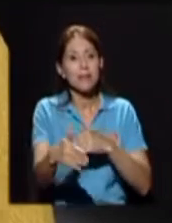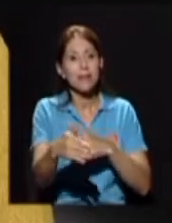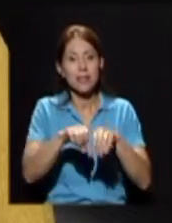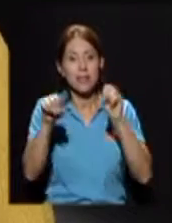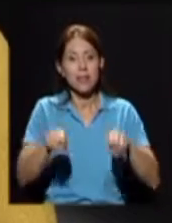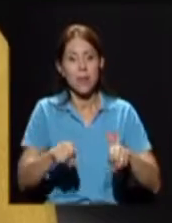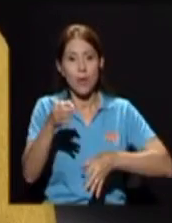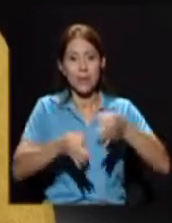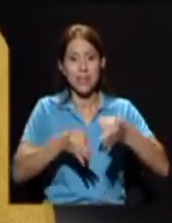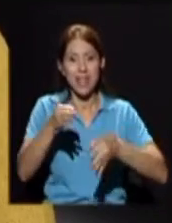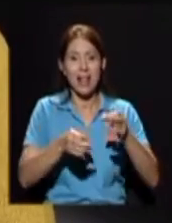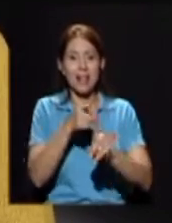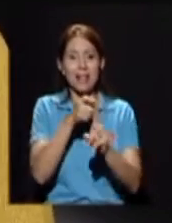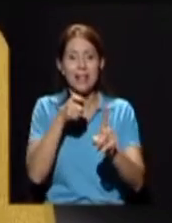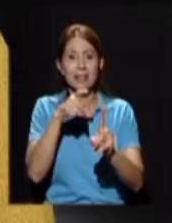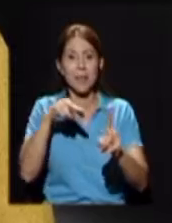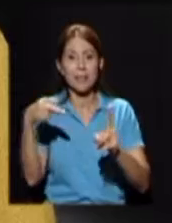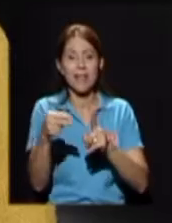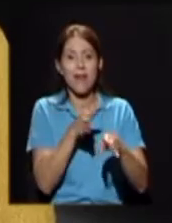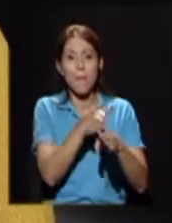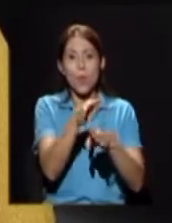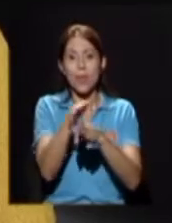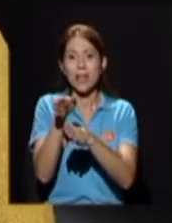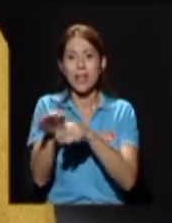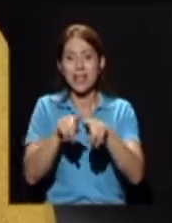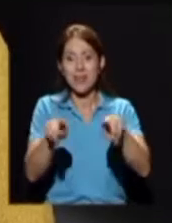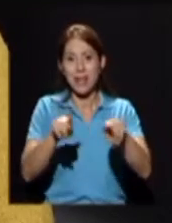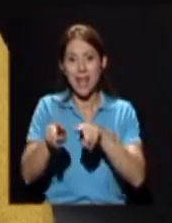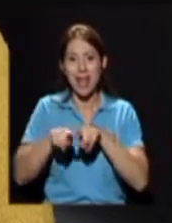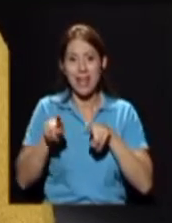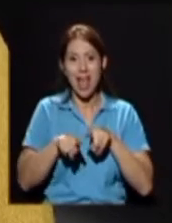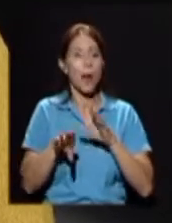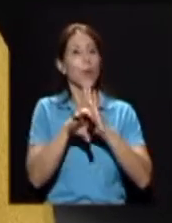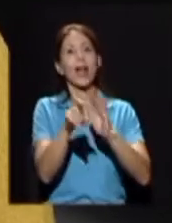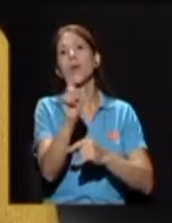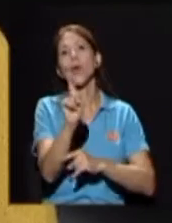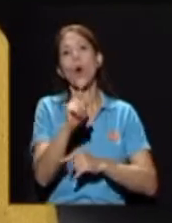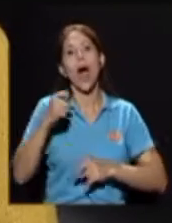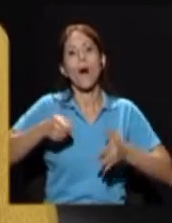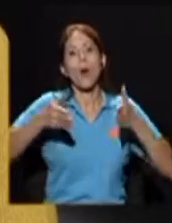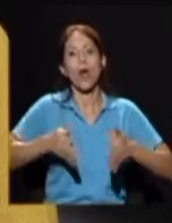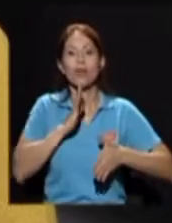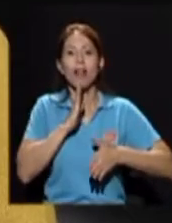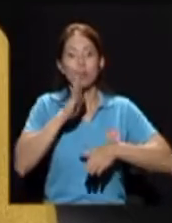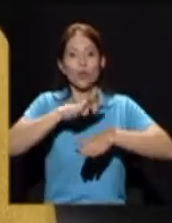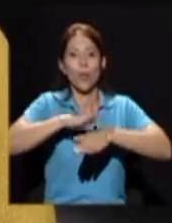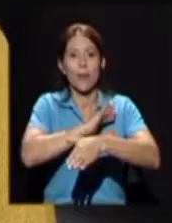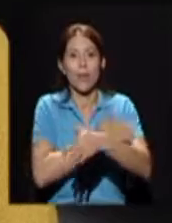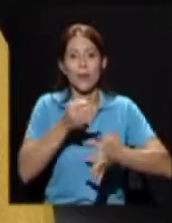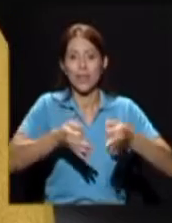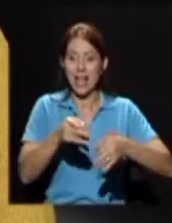perspectiva multidisciplinaria, ¿verdad? Que no sea los abogados hablando del Poder Judicial, sino que